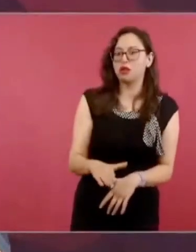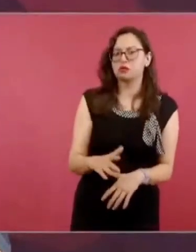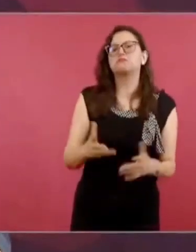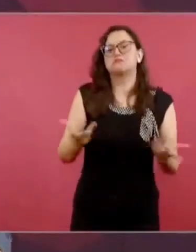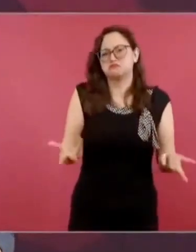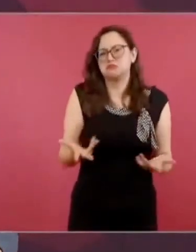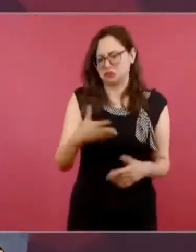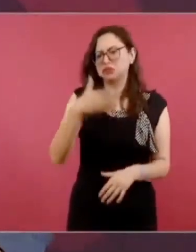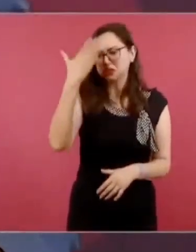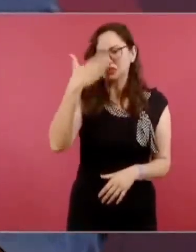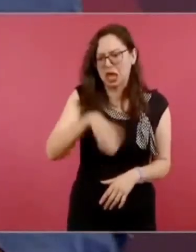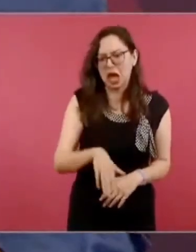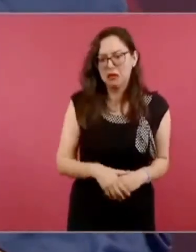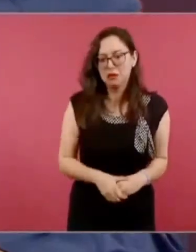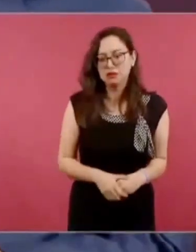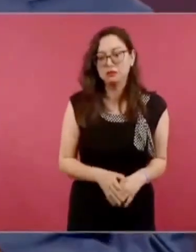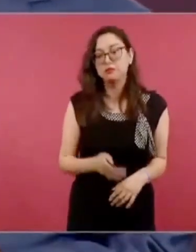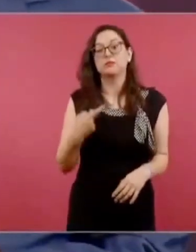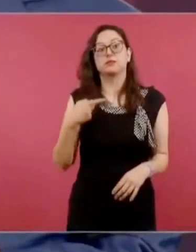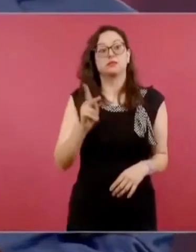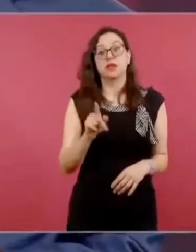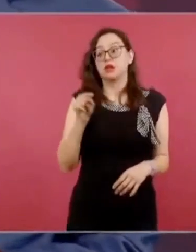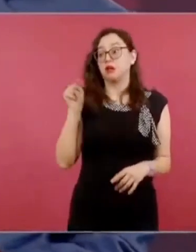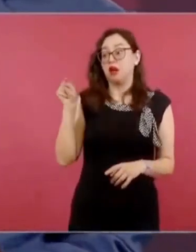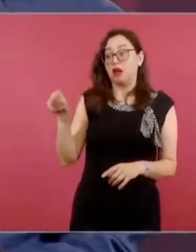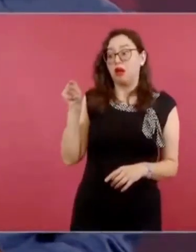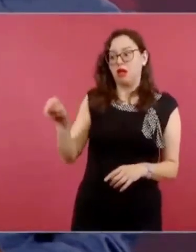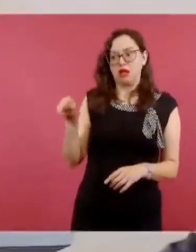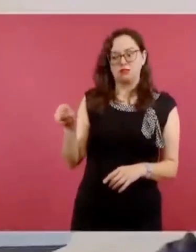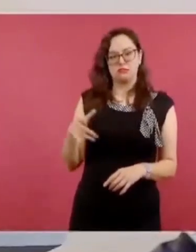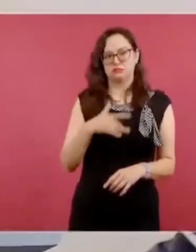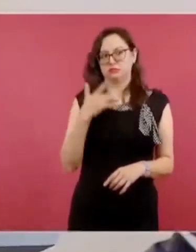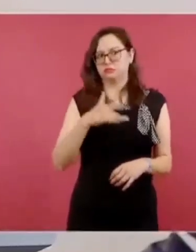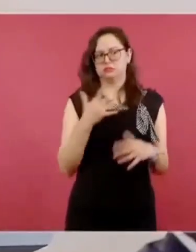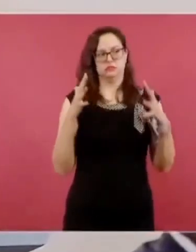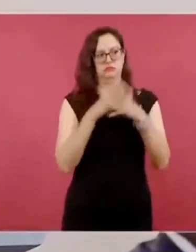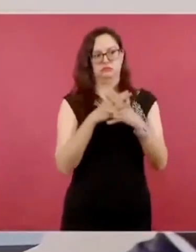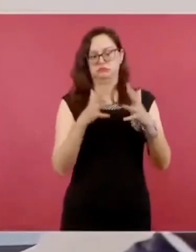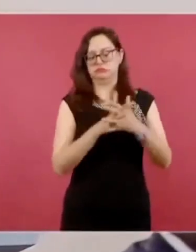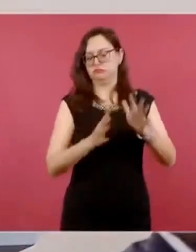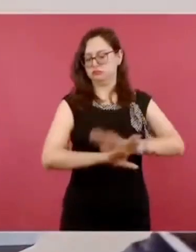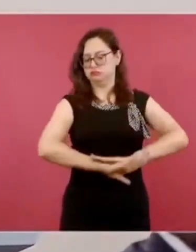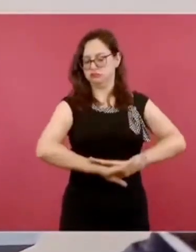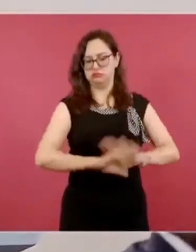la violencia ni siquiera para sus adversarios, no merece